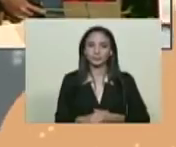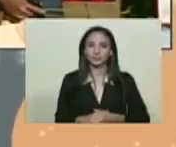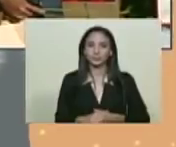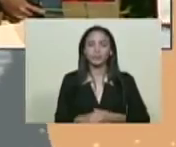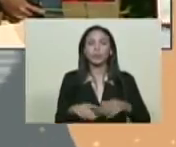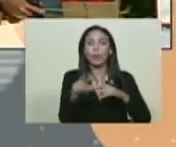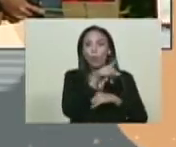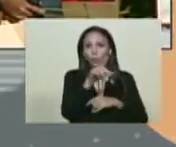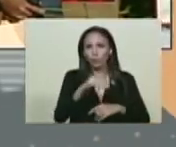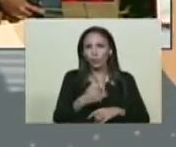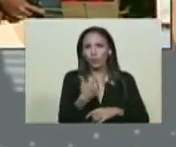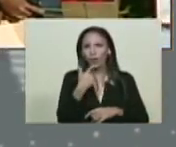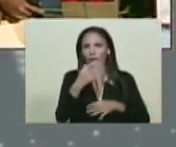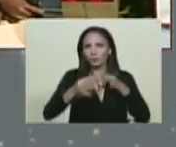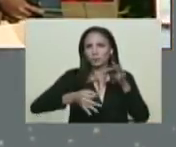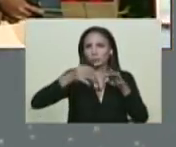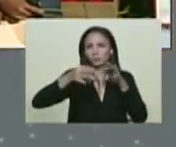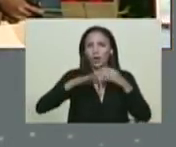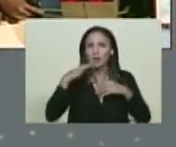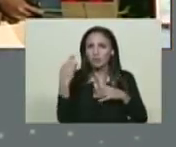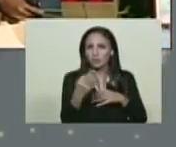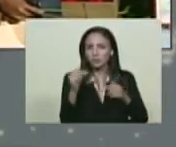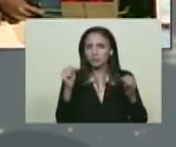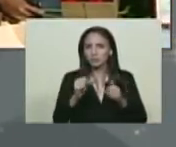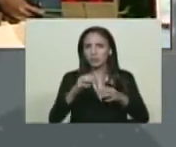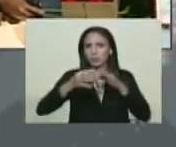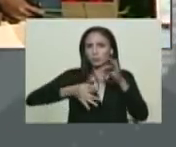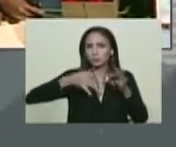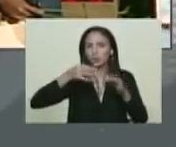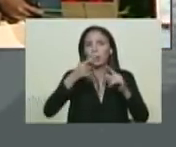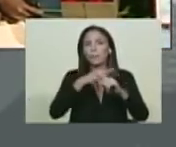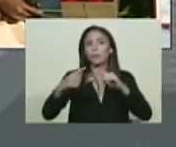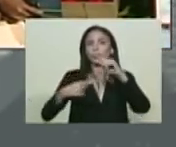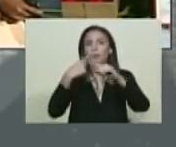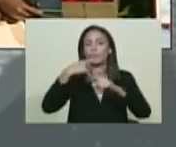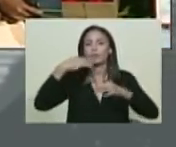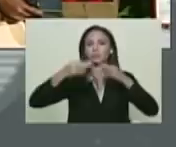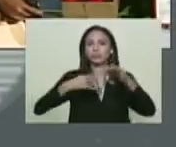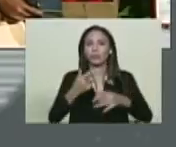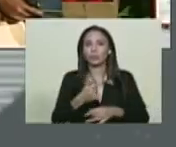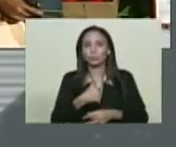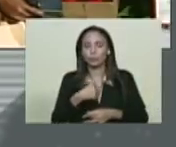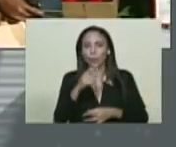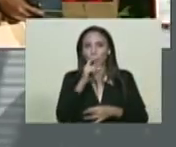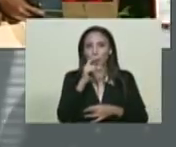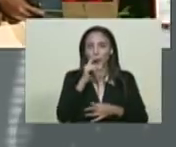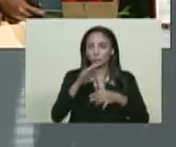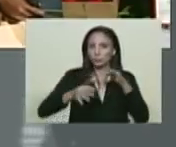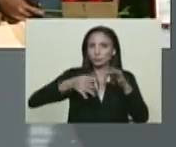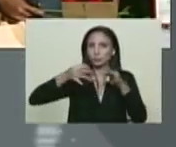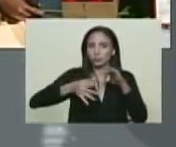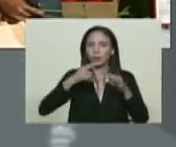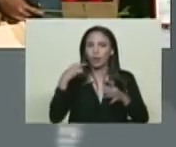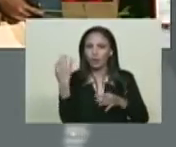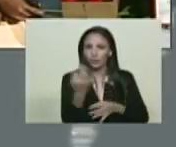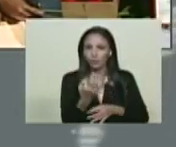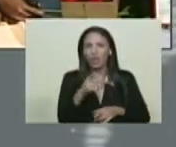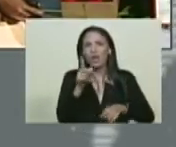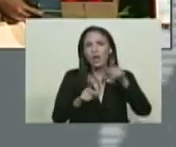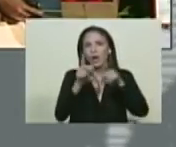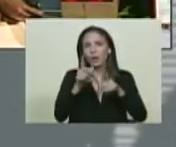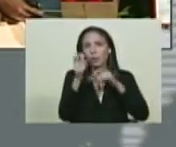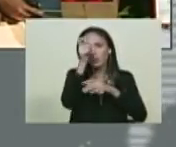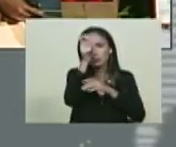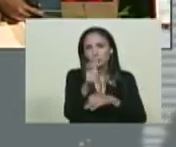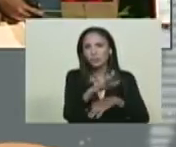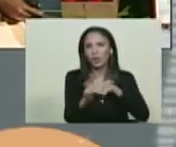Ustedes pueden decir muchas verdades en la vanguardia. Después vengo yo. Cuando yo hable y diga la verdad sobre algunos candidatos a